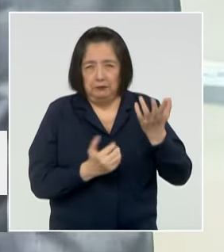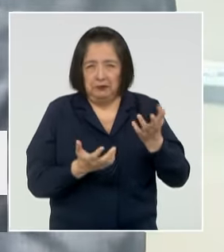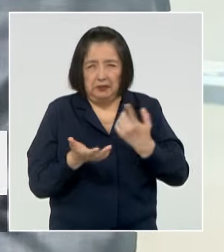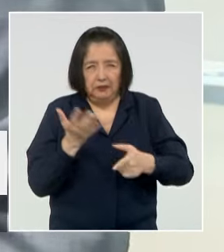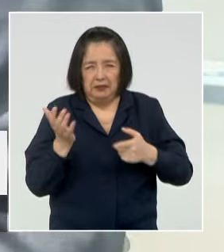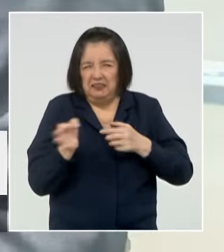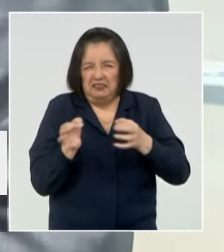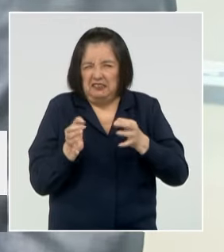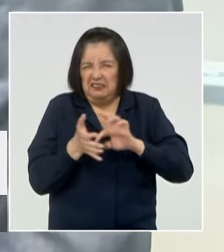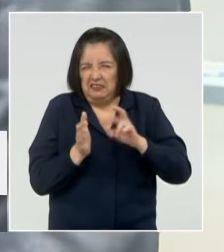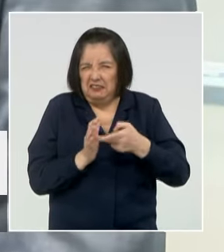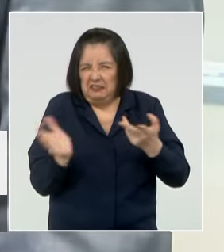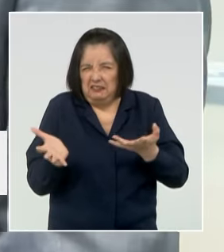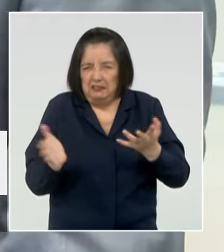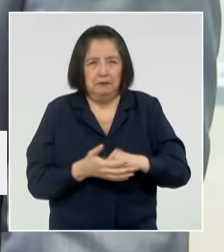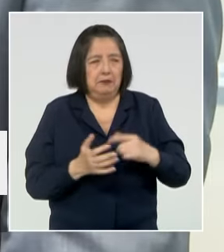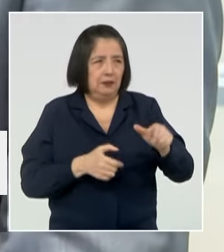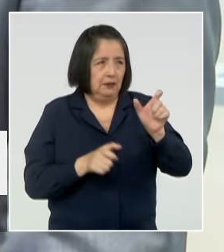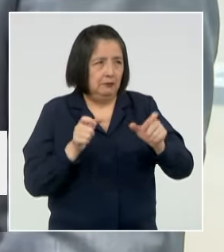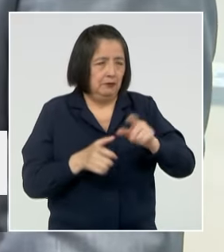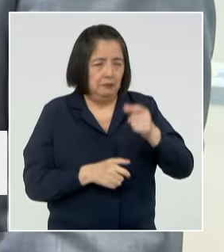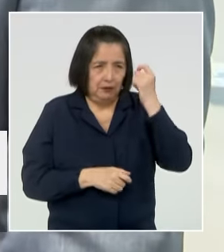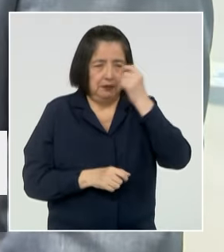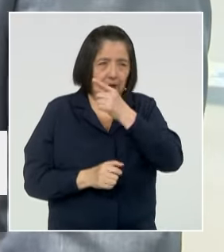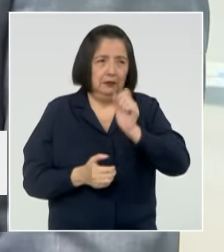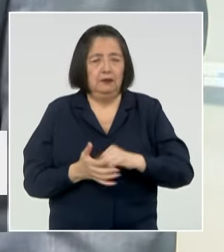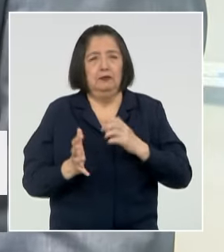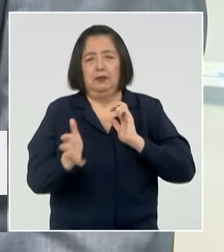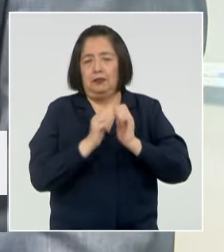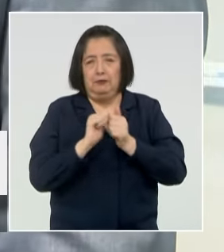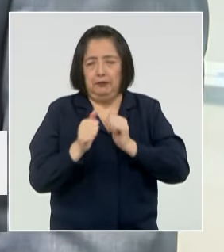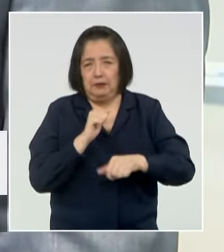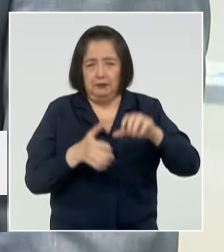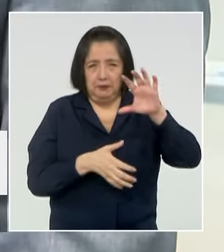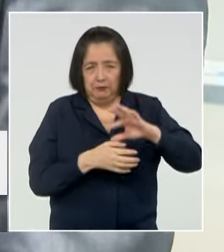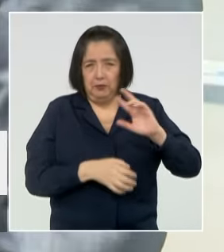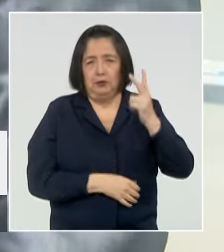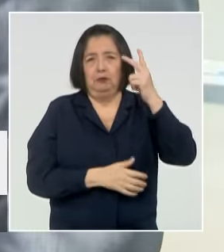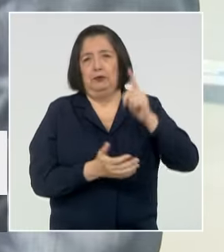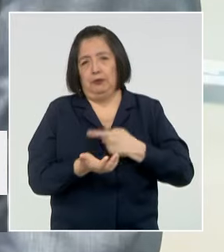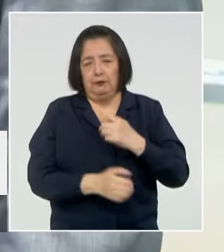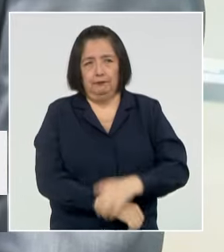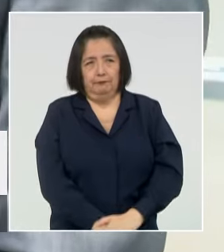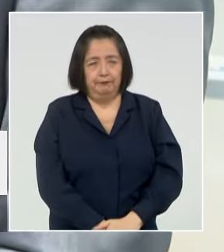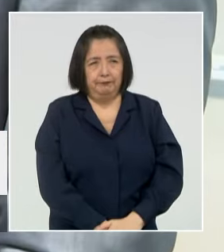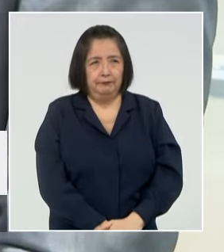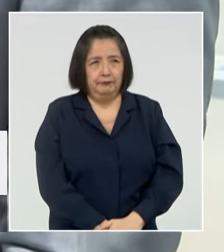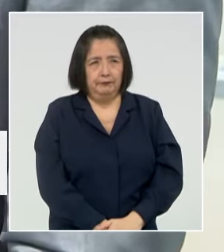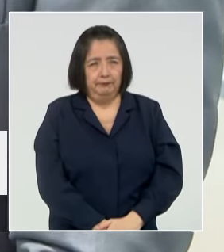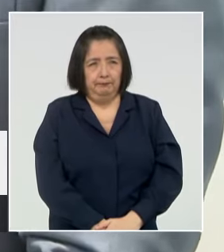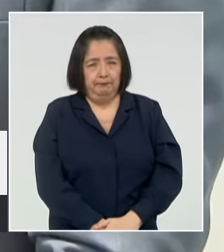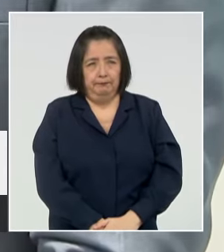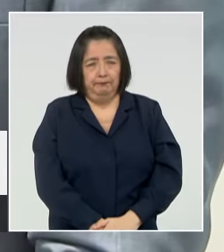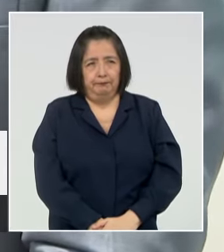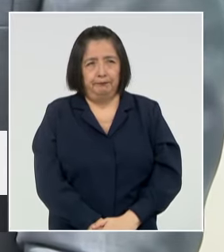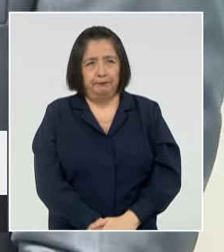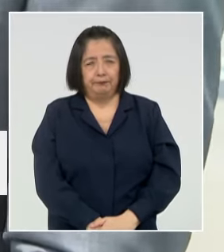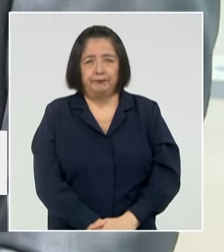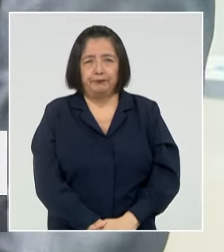por favor, para que todo el televidente también pueda entender la magnitud de tener unos Juegos Panamericanos por segunda vez. Claro, el nivel